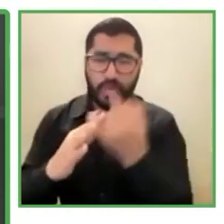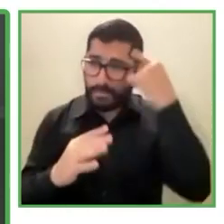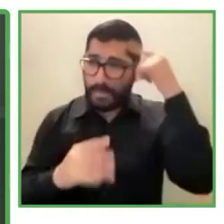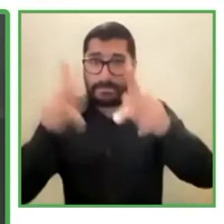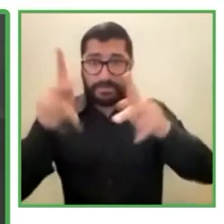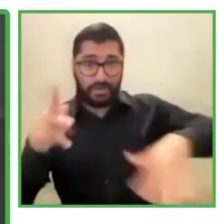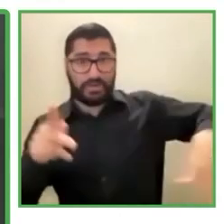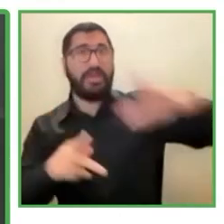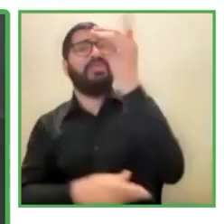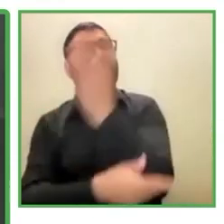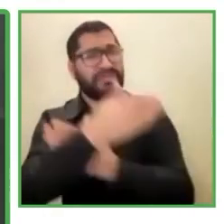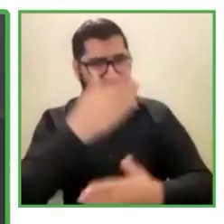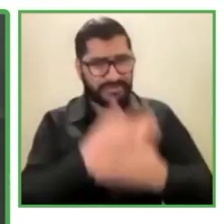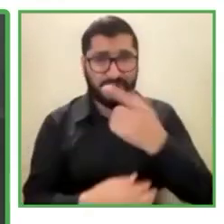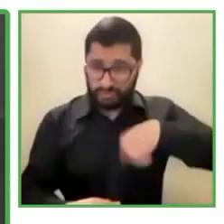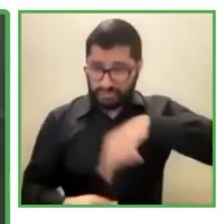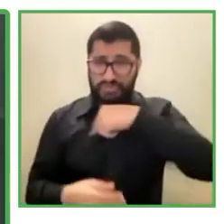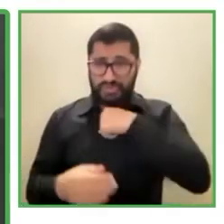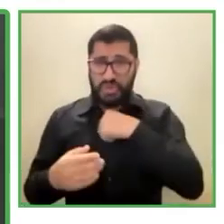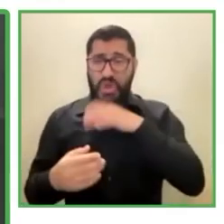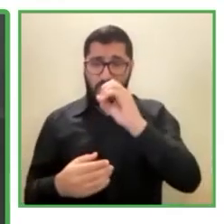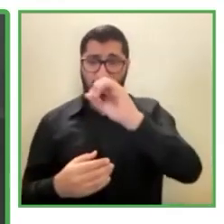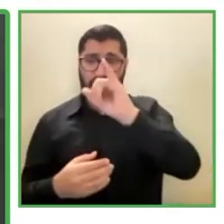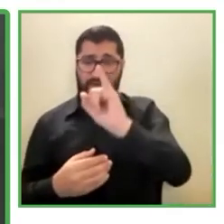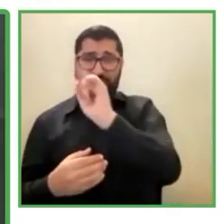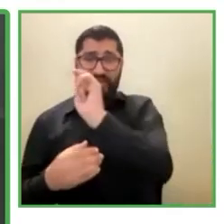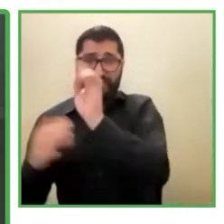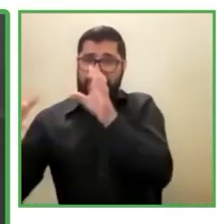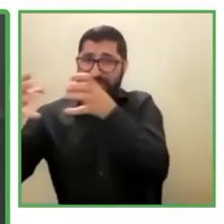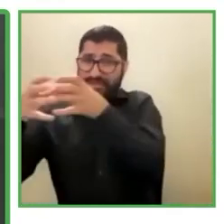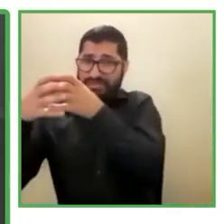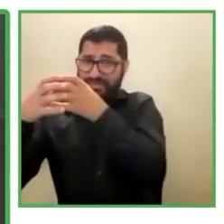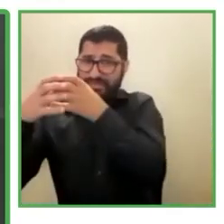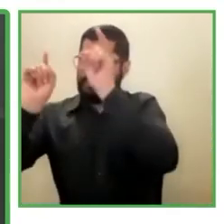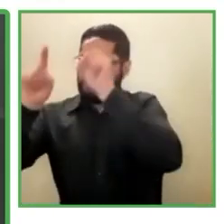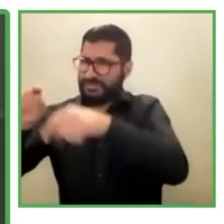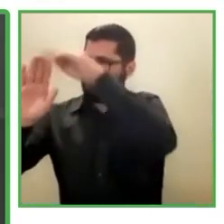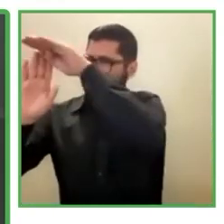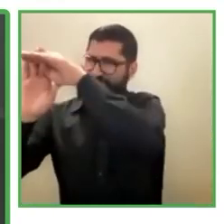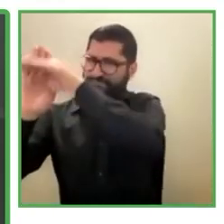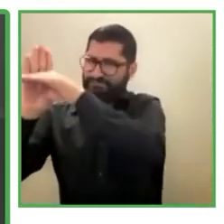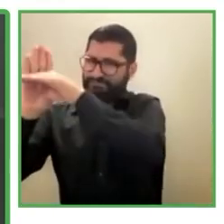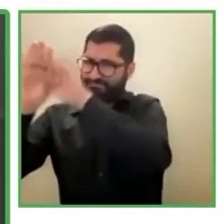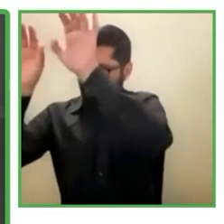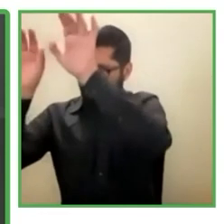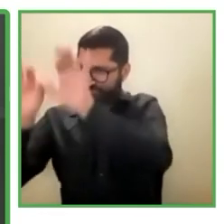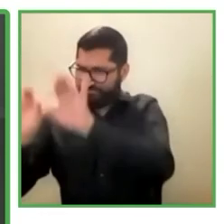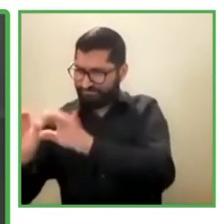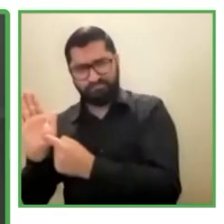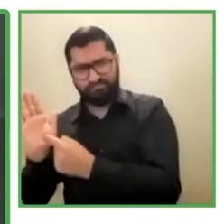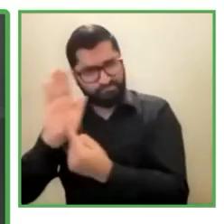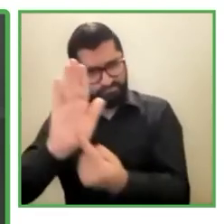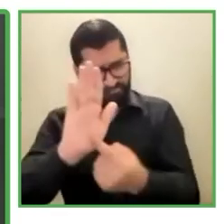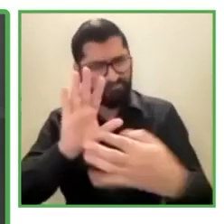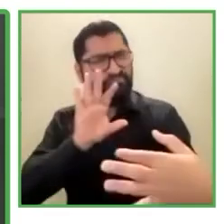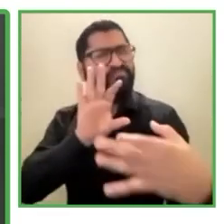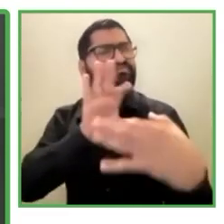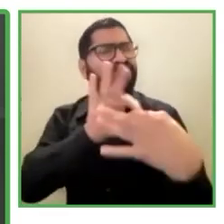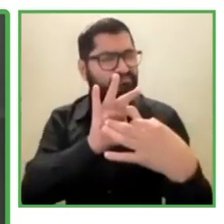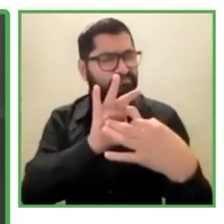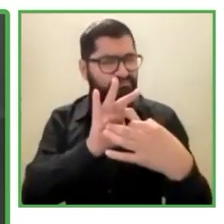una agenda de trabajo decente, que es parte de la Agenda 2030 de Desarrollo Sostenible. Nuestra